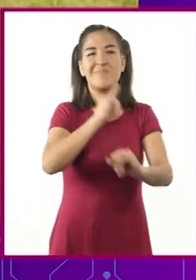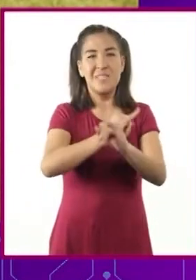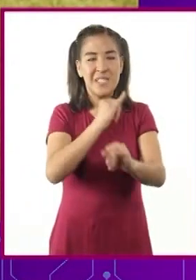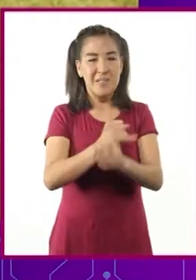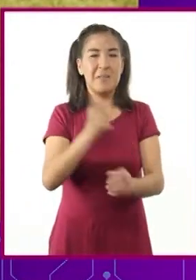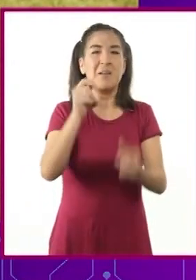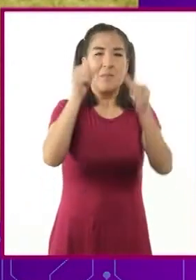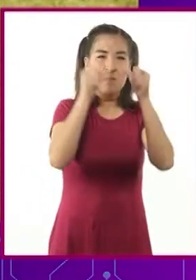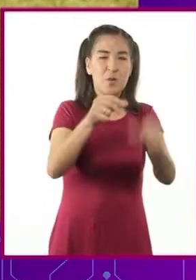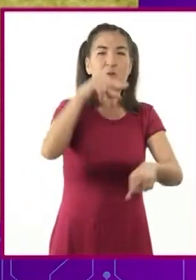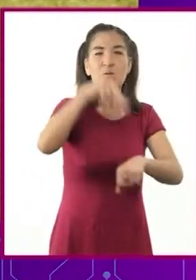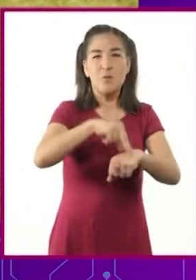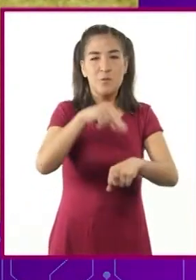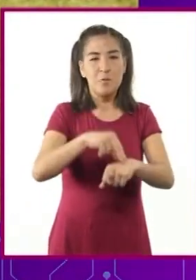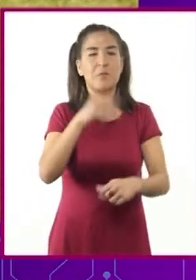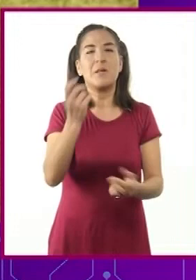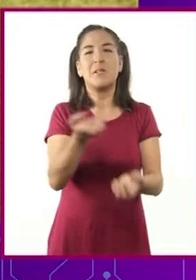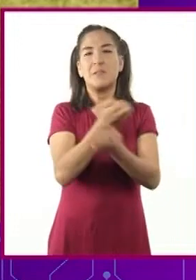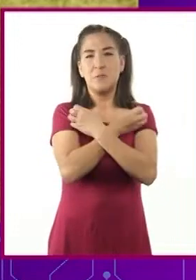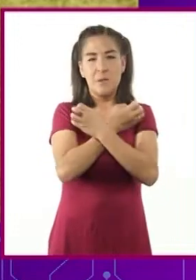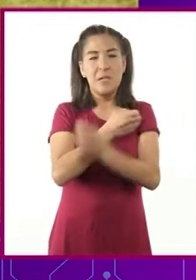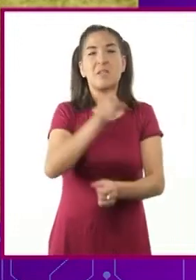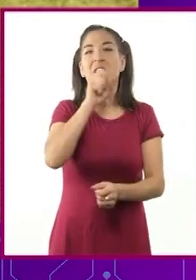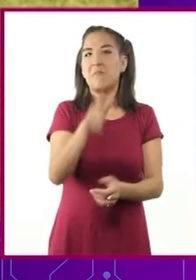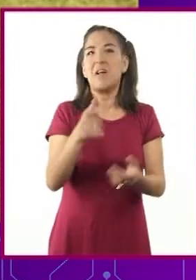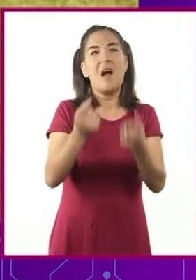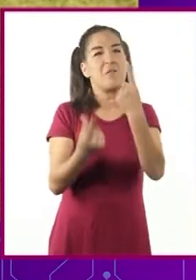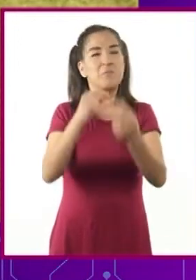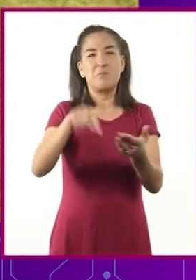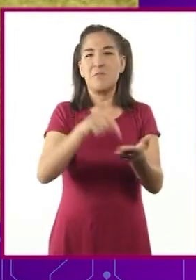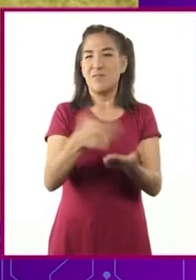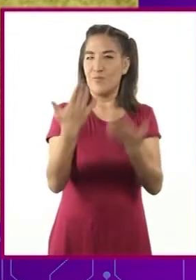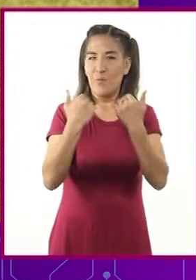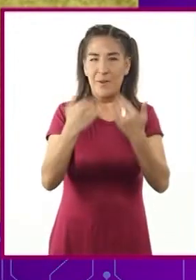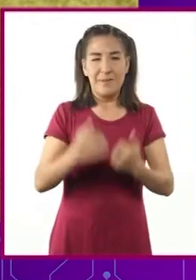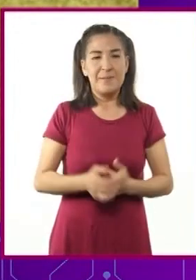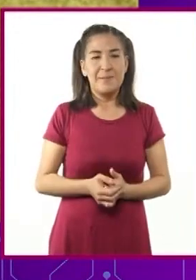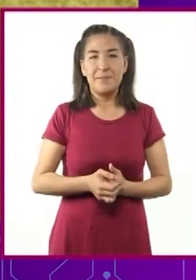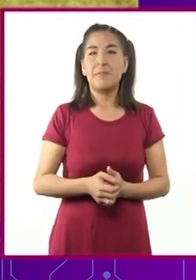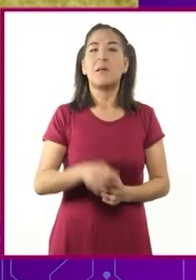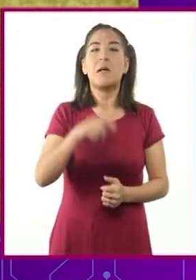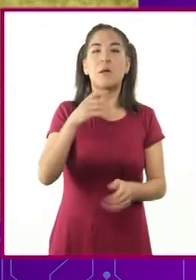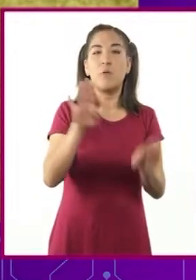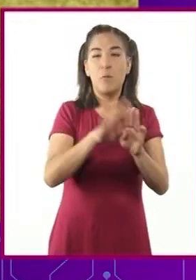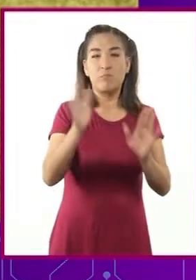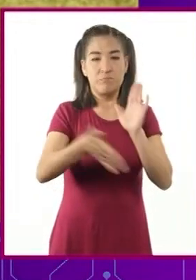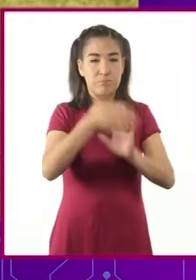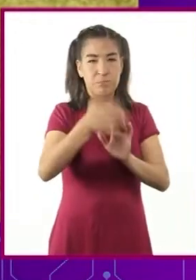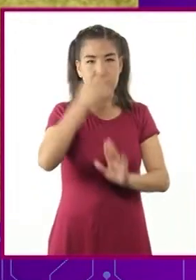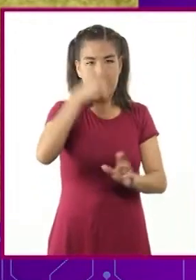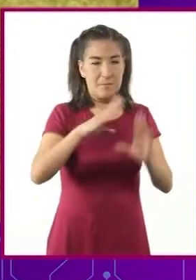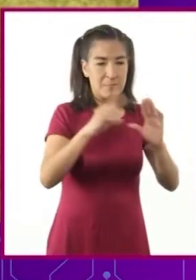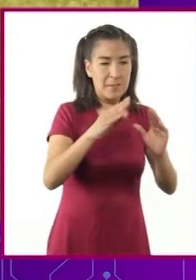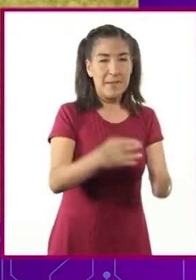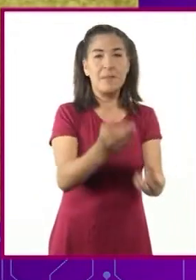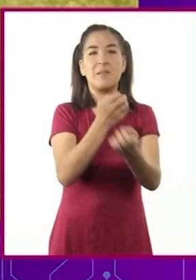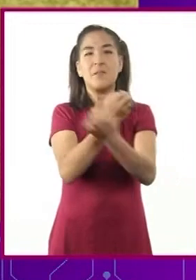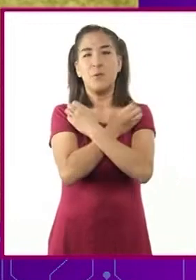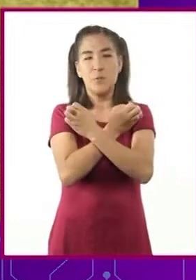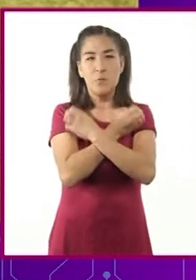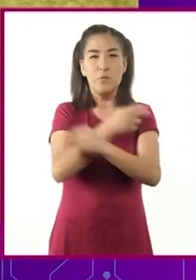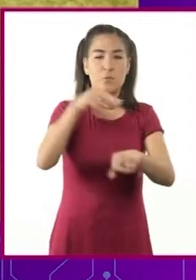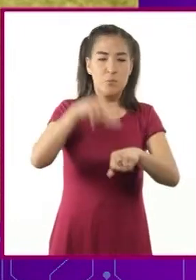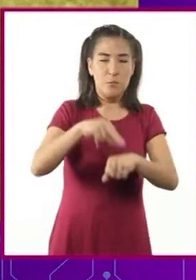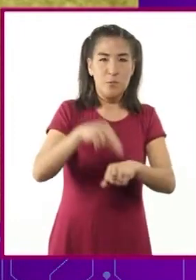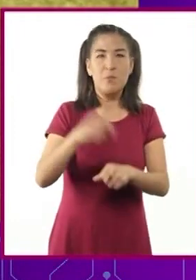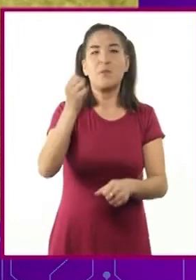básicos e incluso pueden estar ausentes. La infraestructura educativa, de salud,